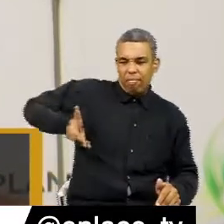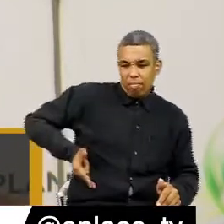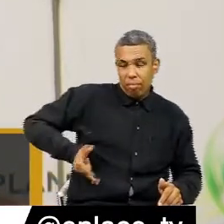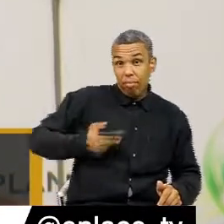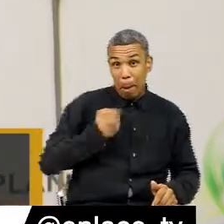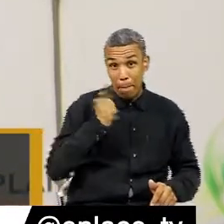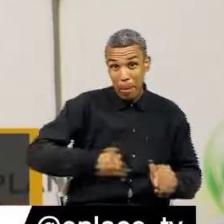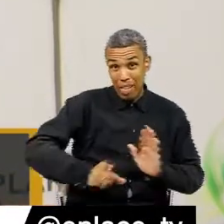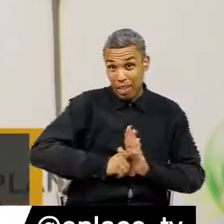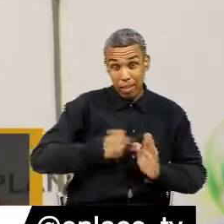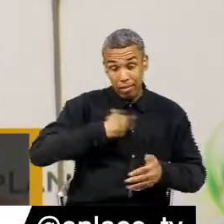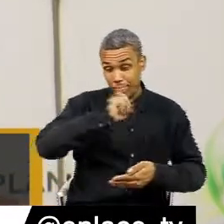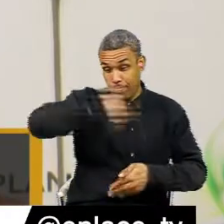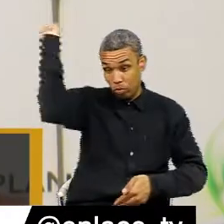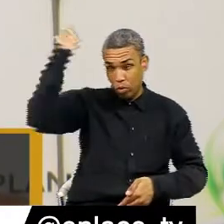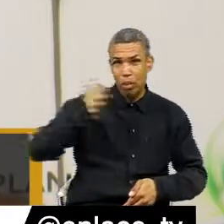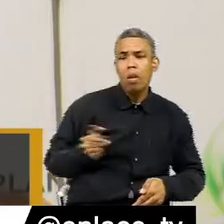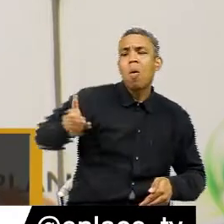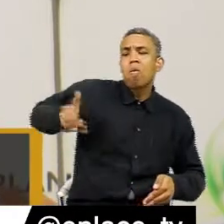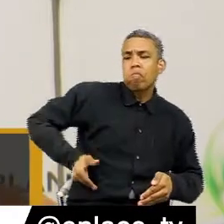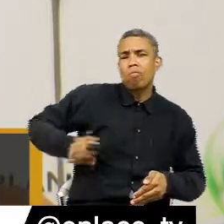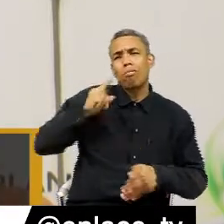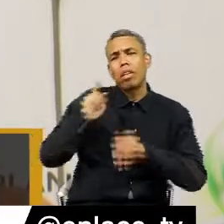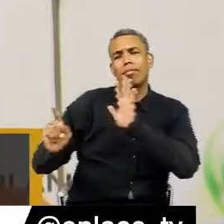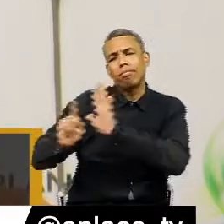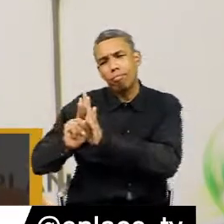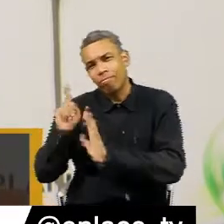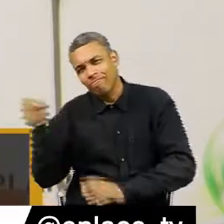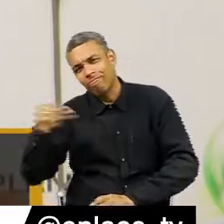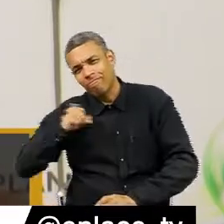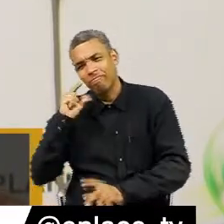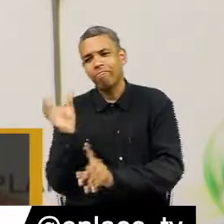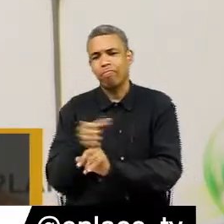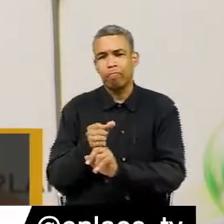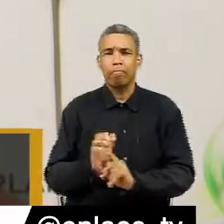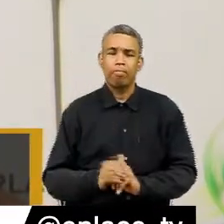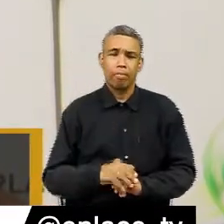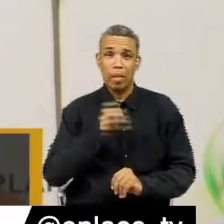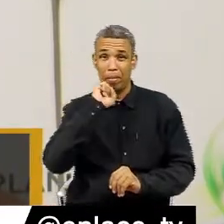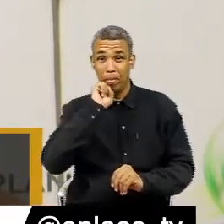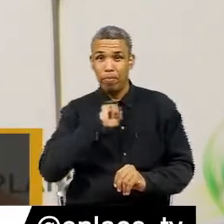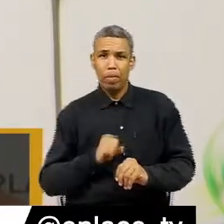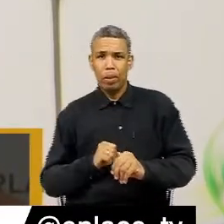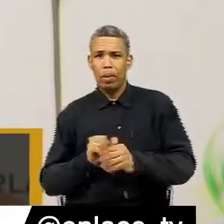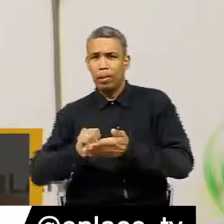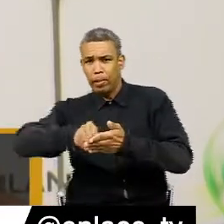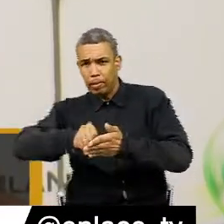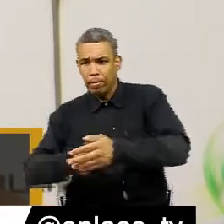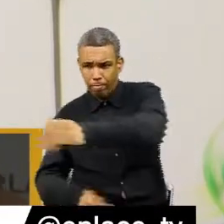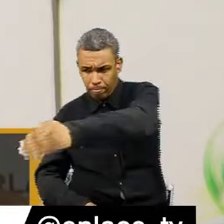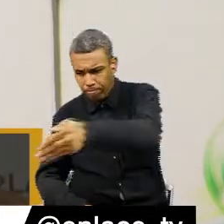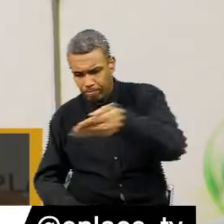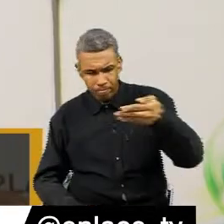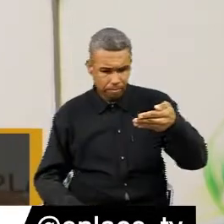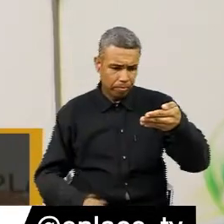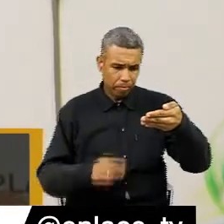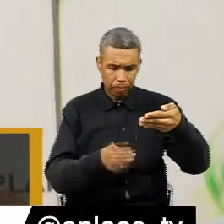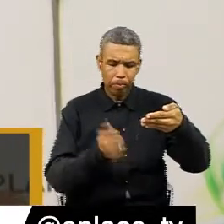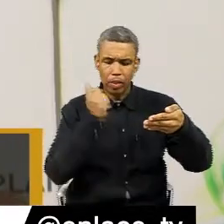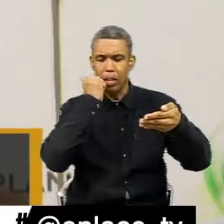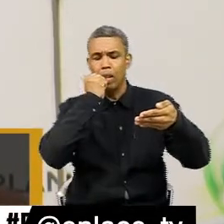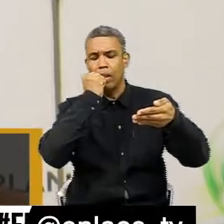la ciudad de Barranca Bermeja en un trabajo de solicitud de antecedentes, en donde a través del sistema nos damos cuenta que